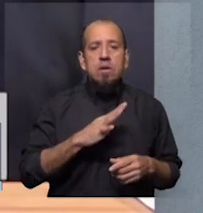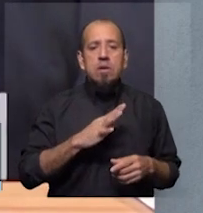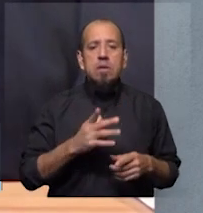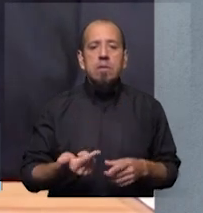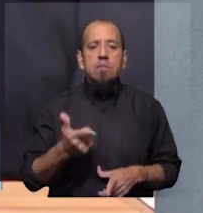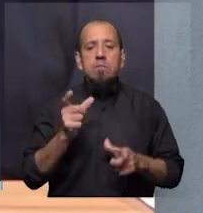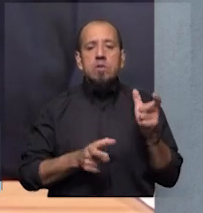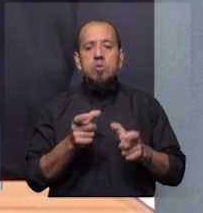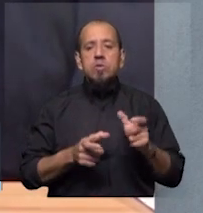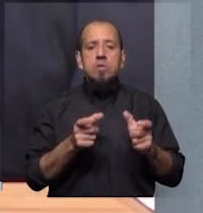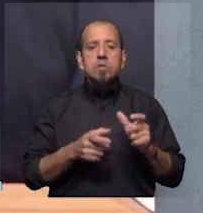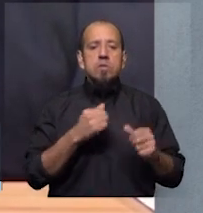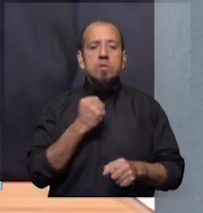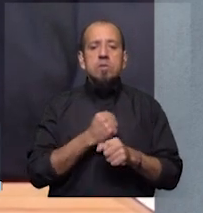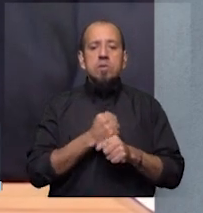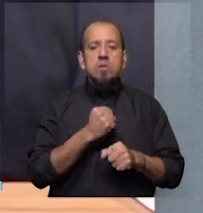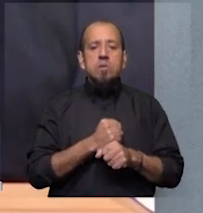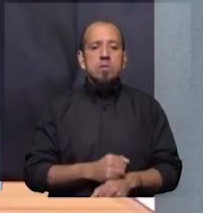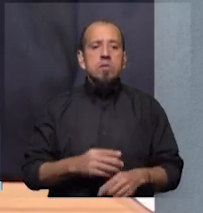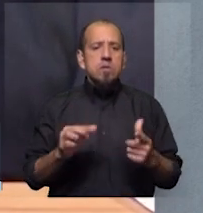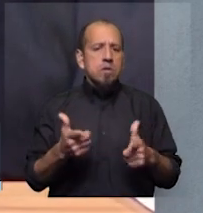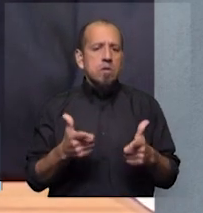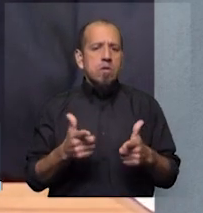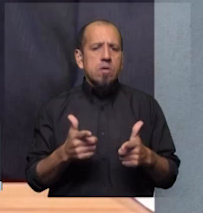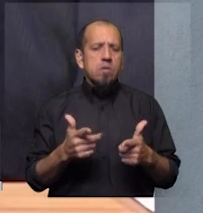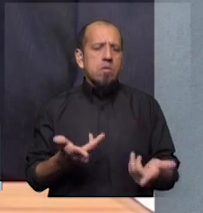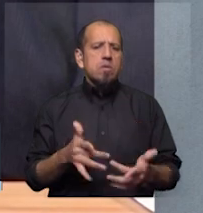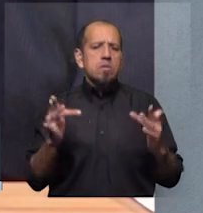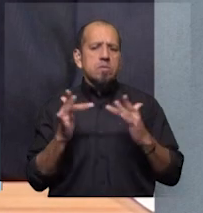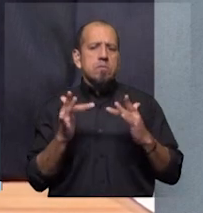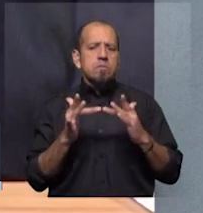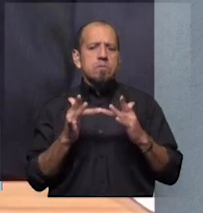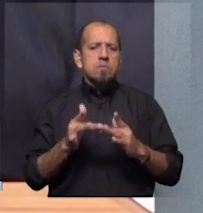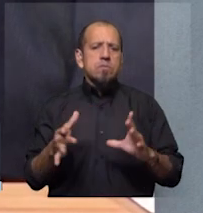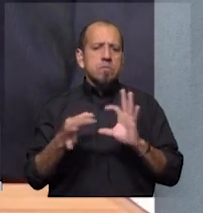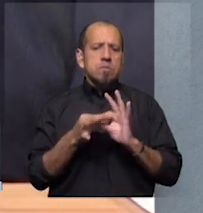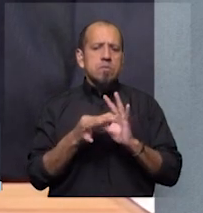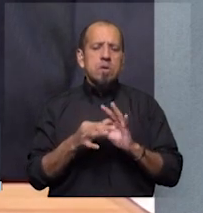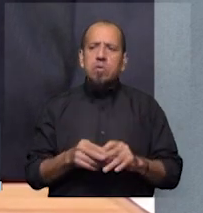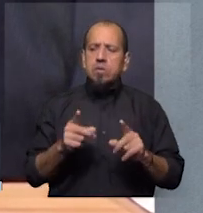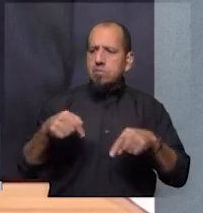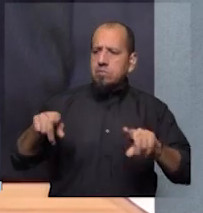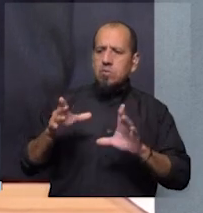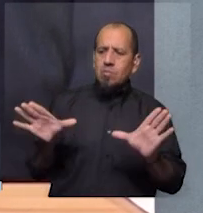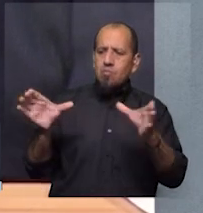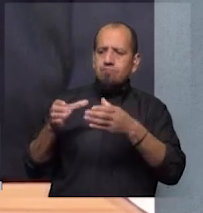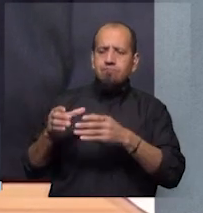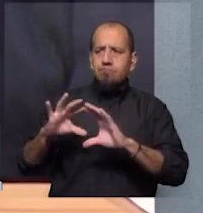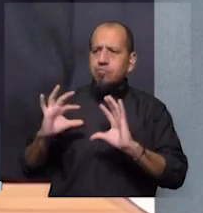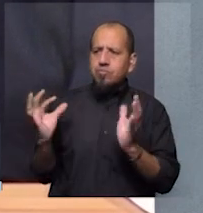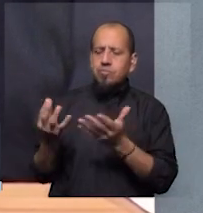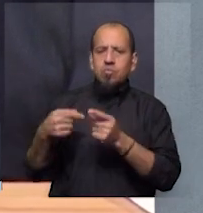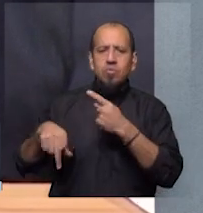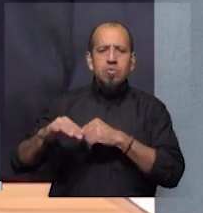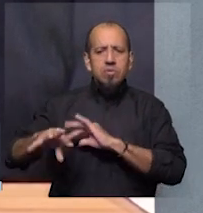trabajadora que no tiene ningún tipo de contacto ni vínculo con el delito que producto de